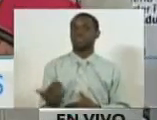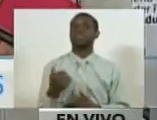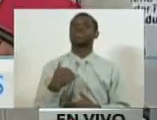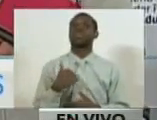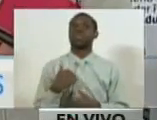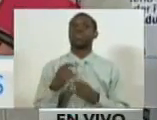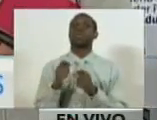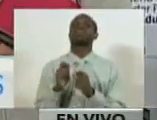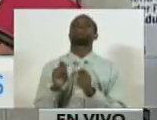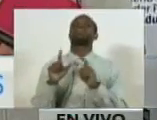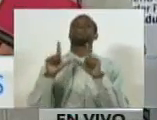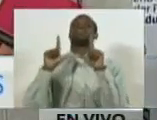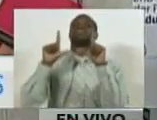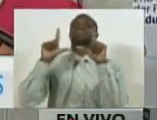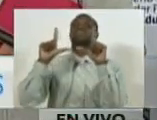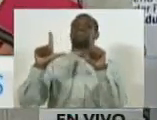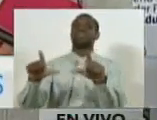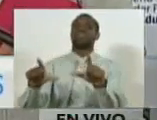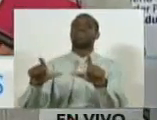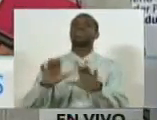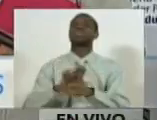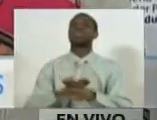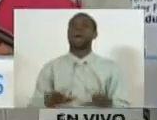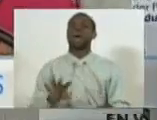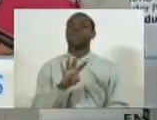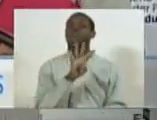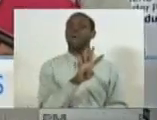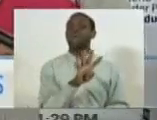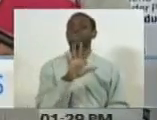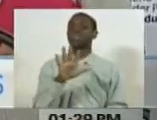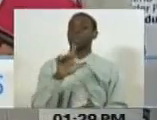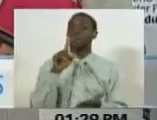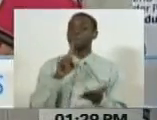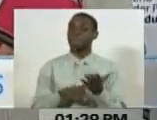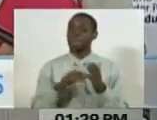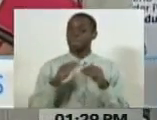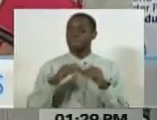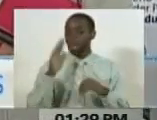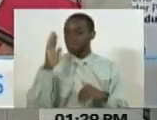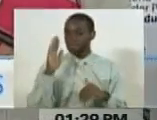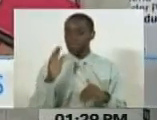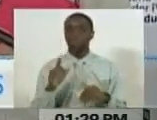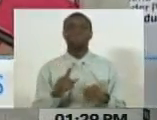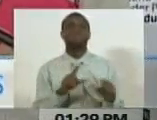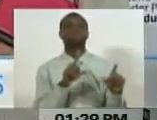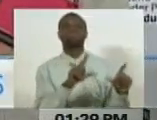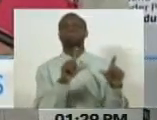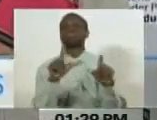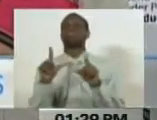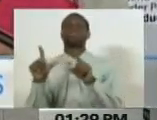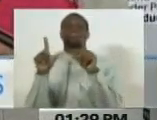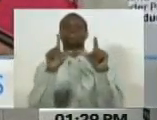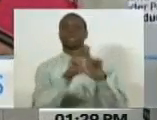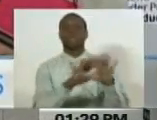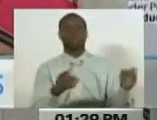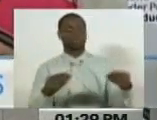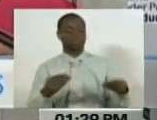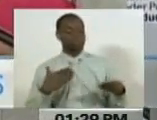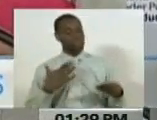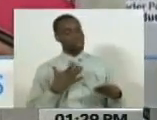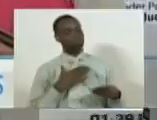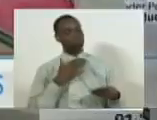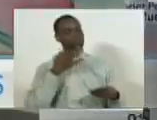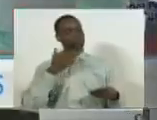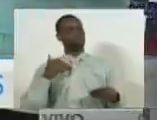como estamos entregando, más de 45 mil títulos que te dan la dignidad como